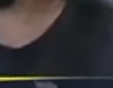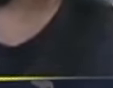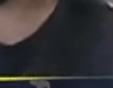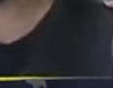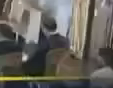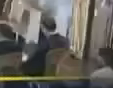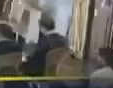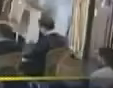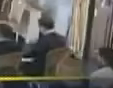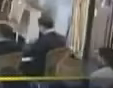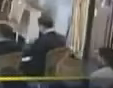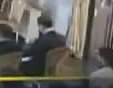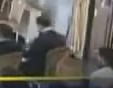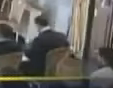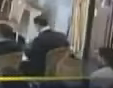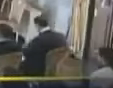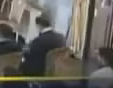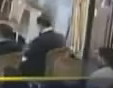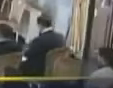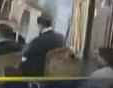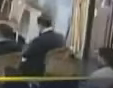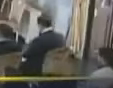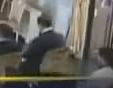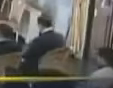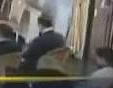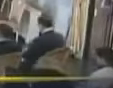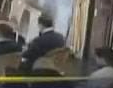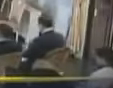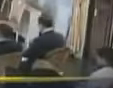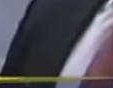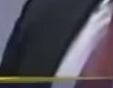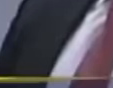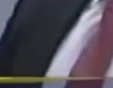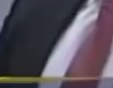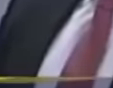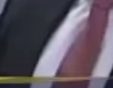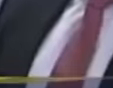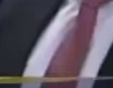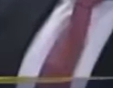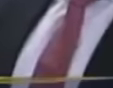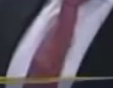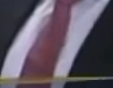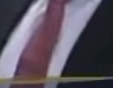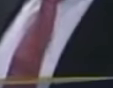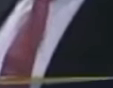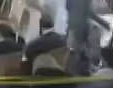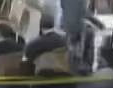Bolivariana de Venezuela. Firmas de documentos.